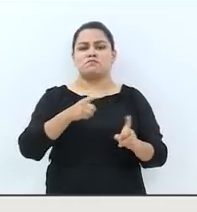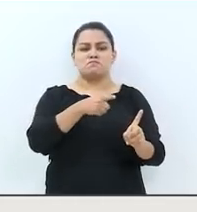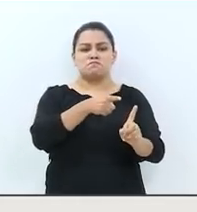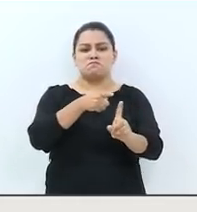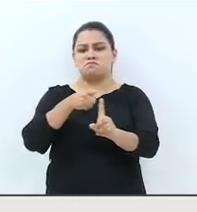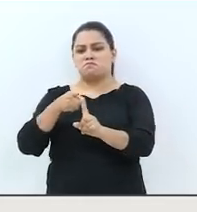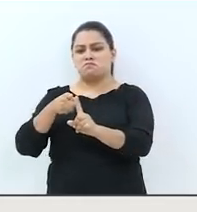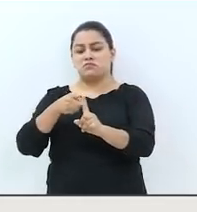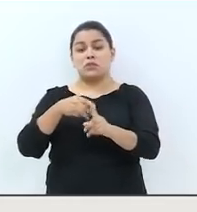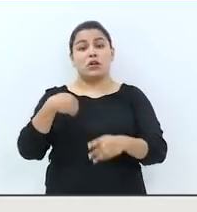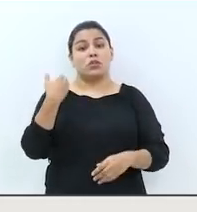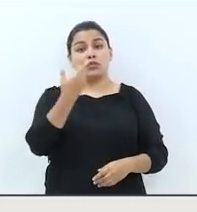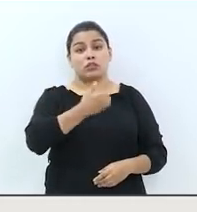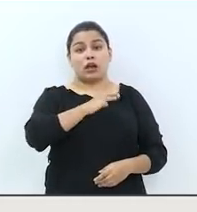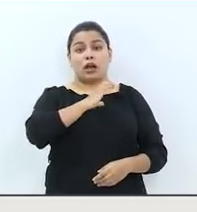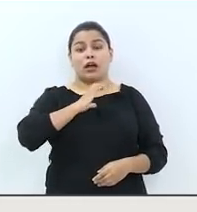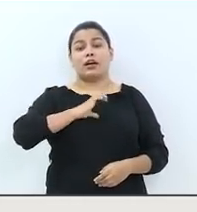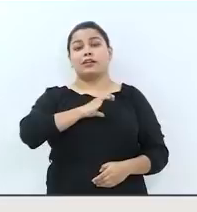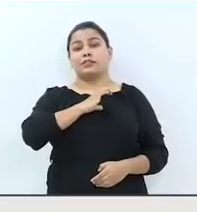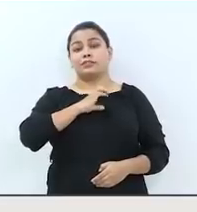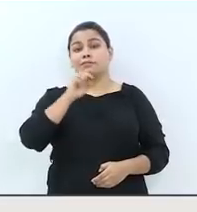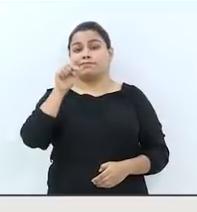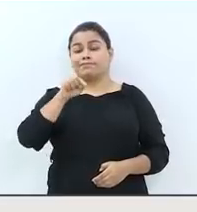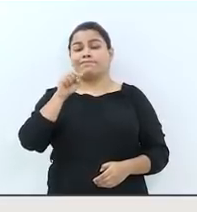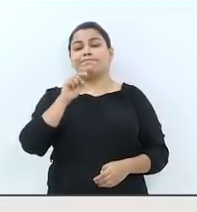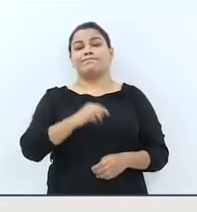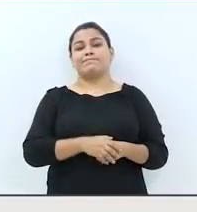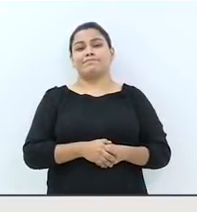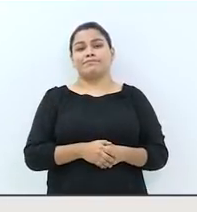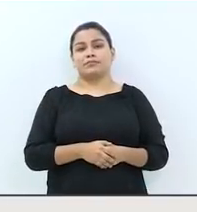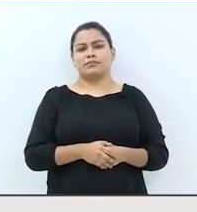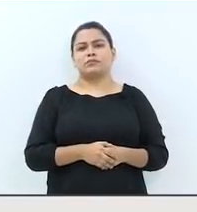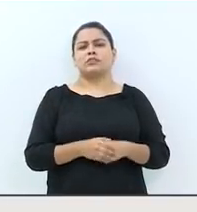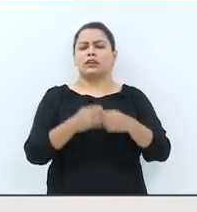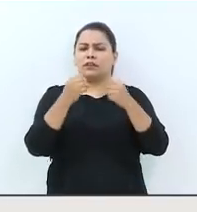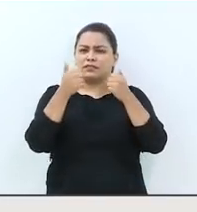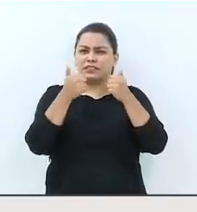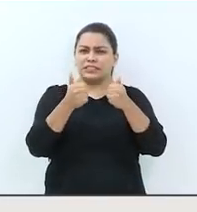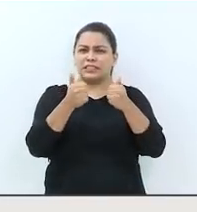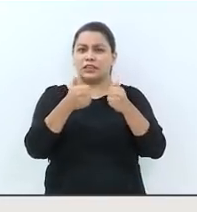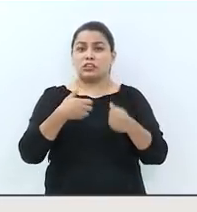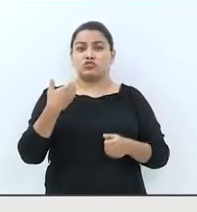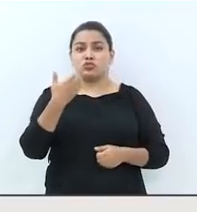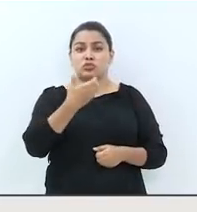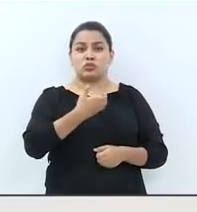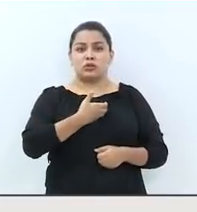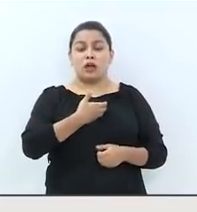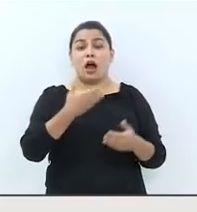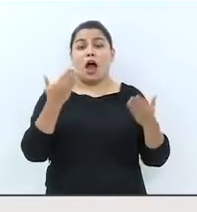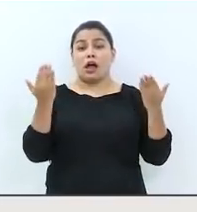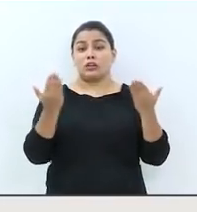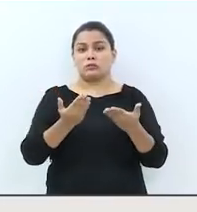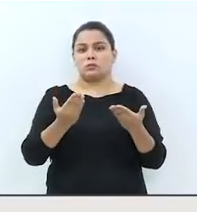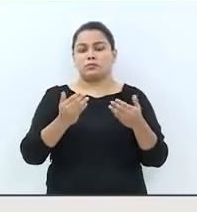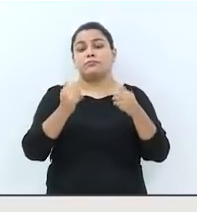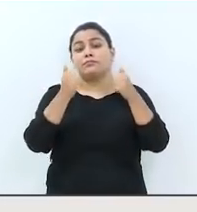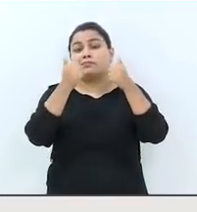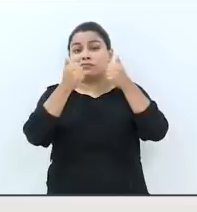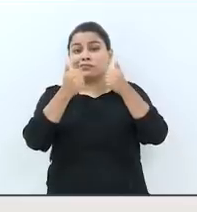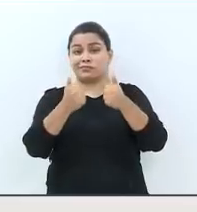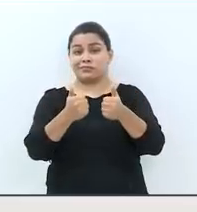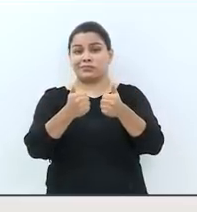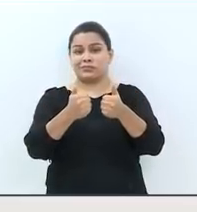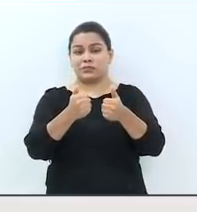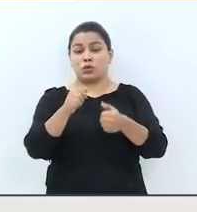guían nuestros comportamientos en ese momento. Y está bien, de la manera en la que nosotros hayamos reaccionado, está bien. Fue la